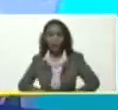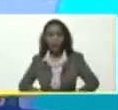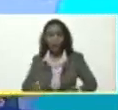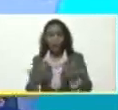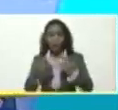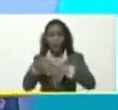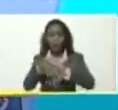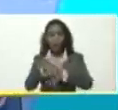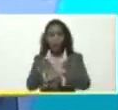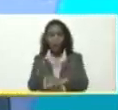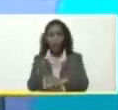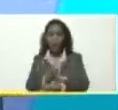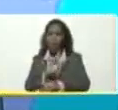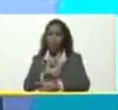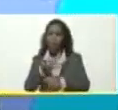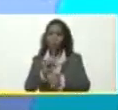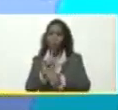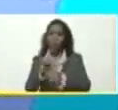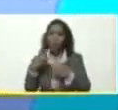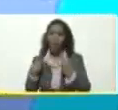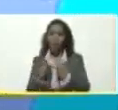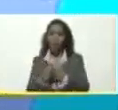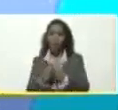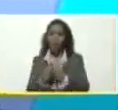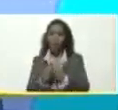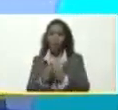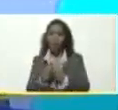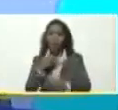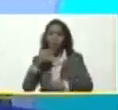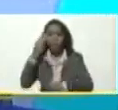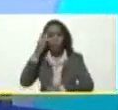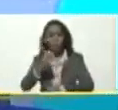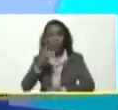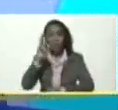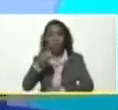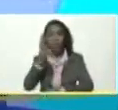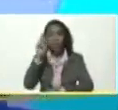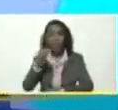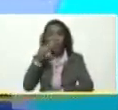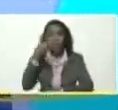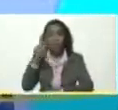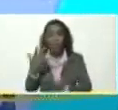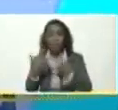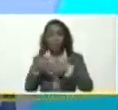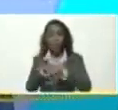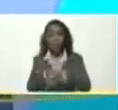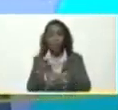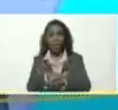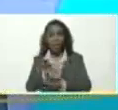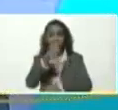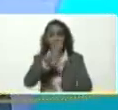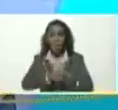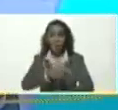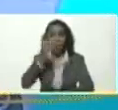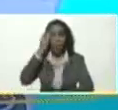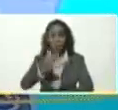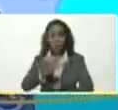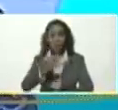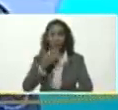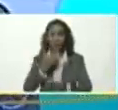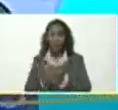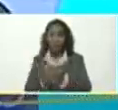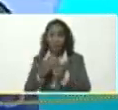integración, no solamente de los compañeros efectivos militares, sino también la verdadera integración cívico-militar. Muy agradecidos